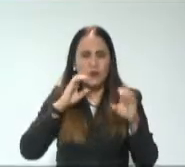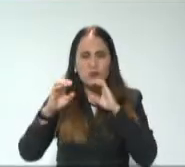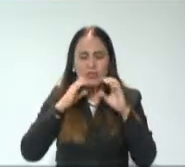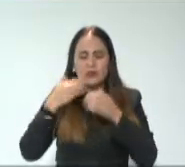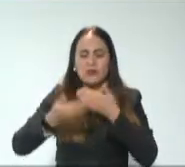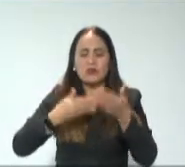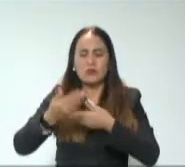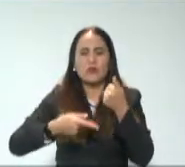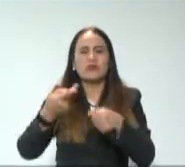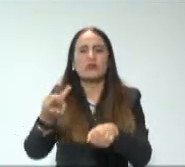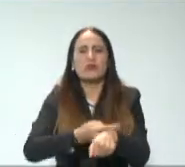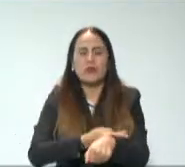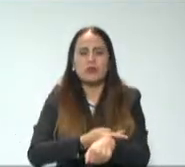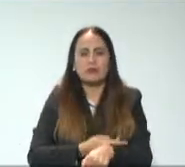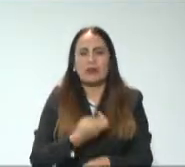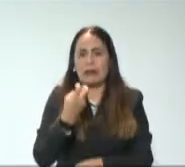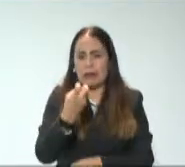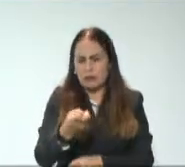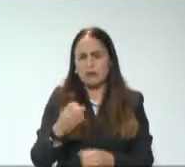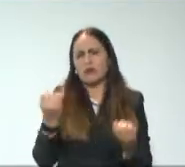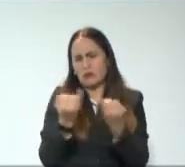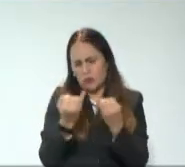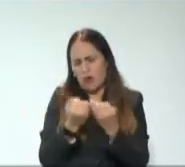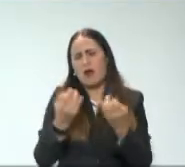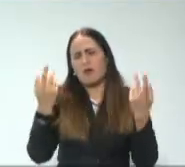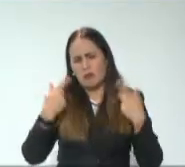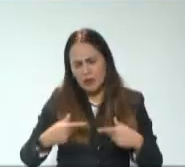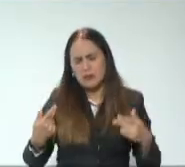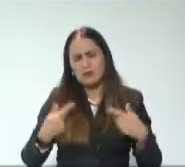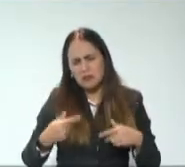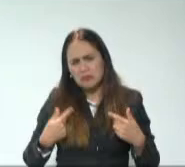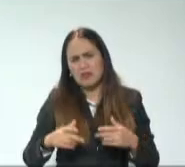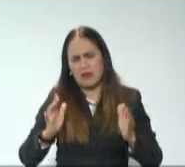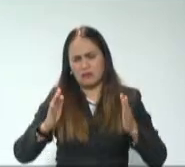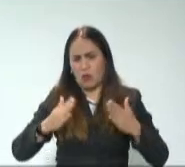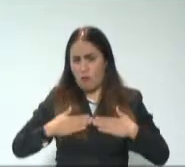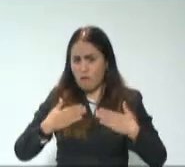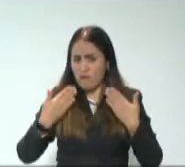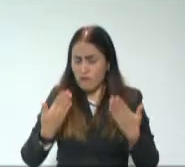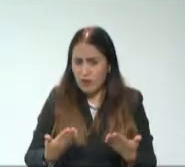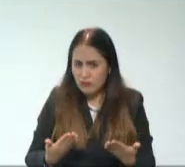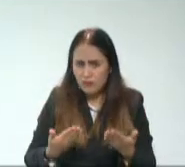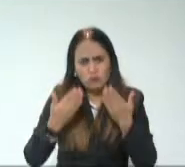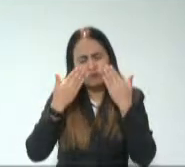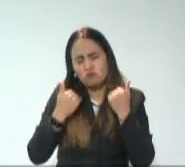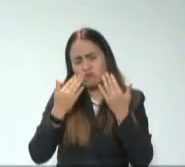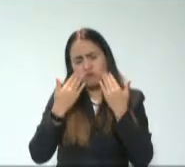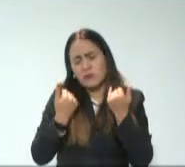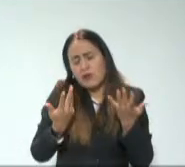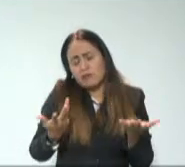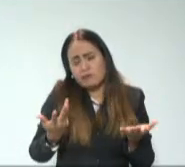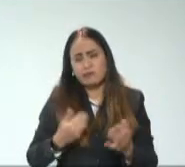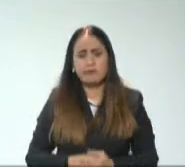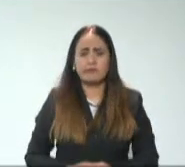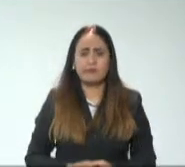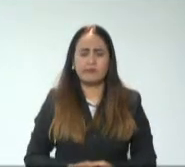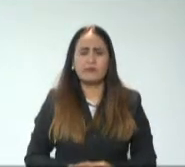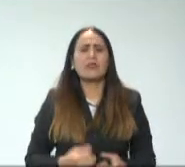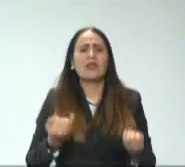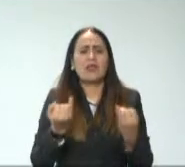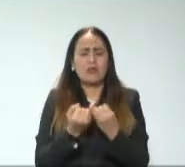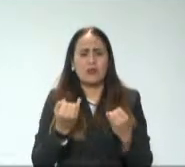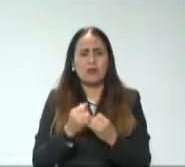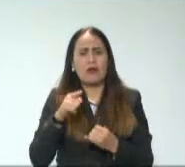riesgos entonces no es de sorprender que haya gente que aún tiene esta perspectiva respecto a esta inquietud Y